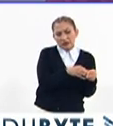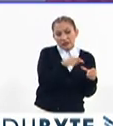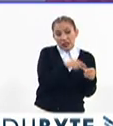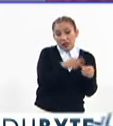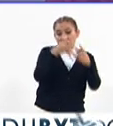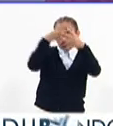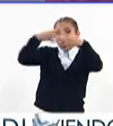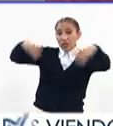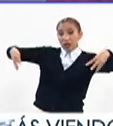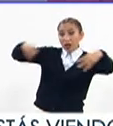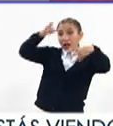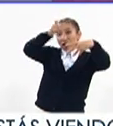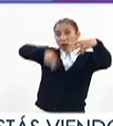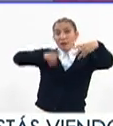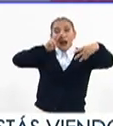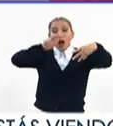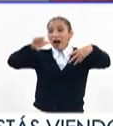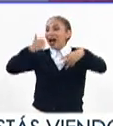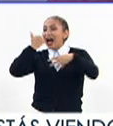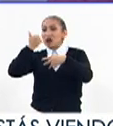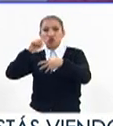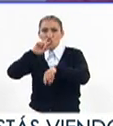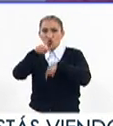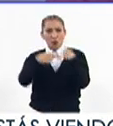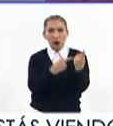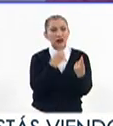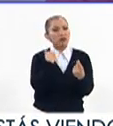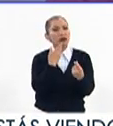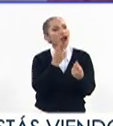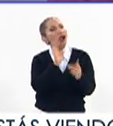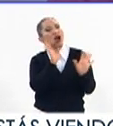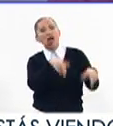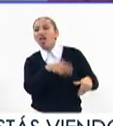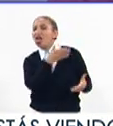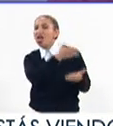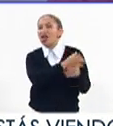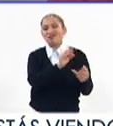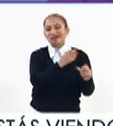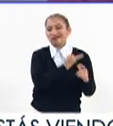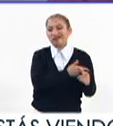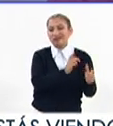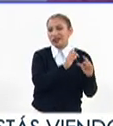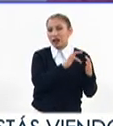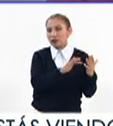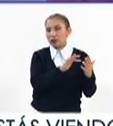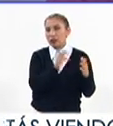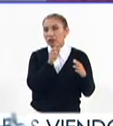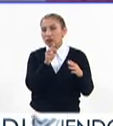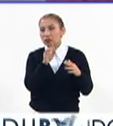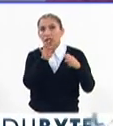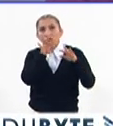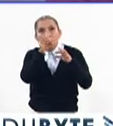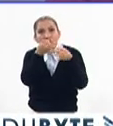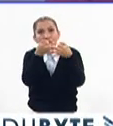y cuelgan el tendedero para los adolescentes que pasan por ahí, que no asisten al club de lectura.